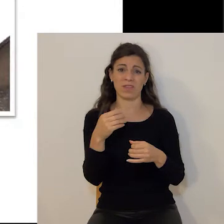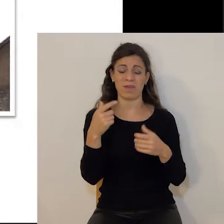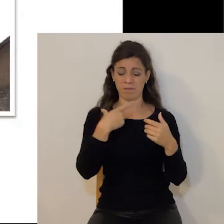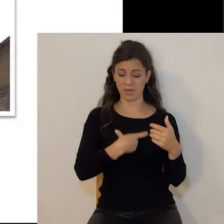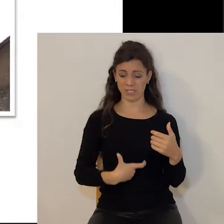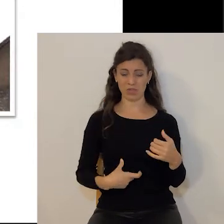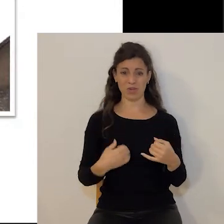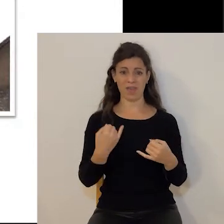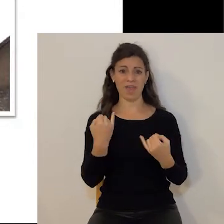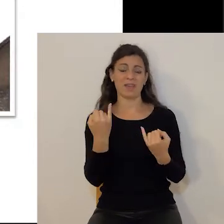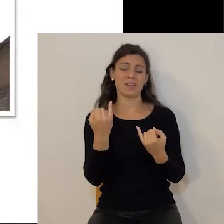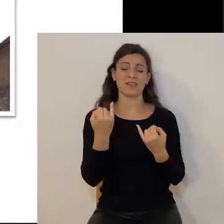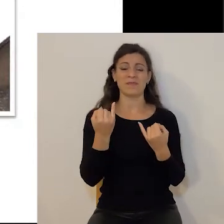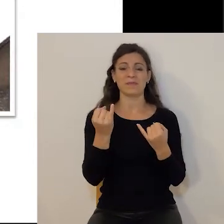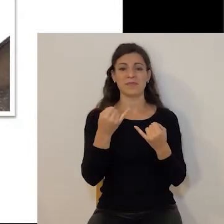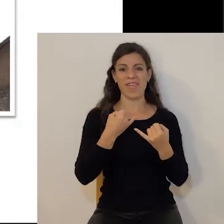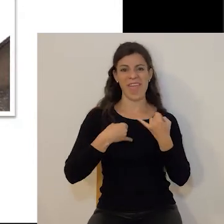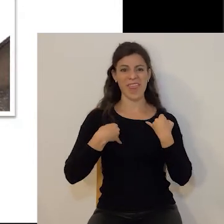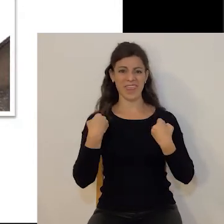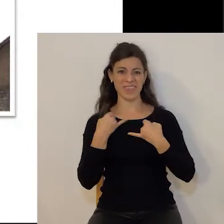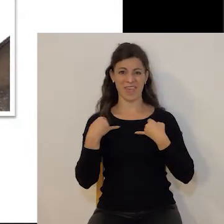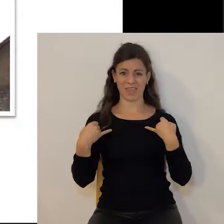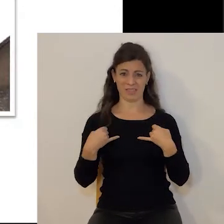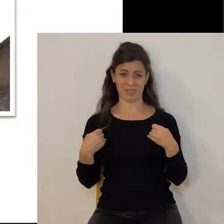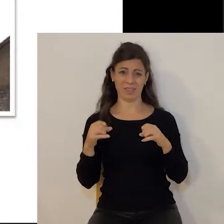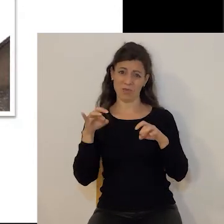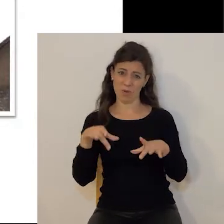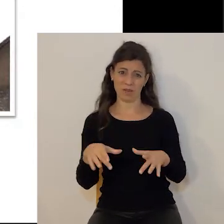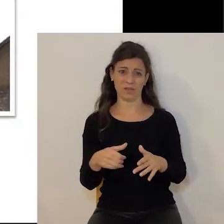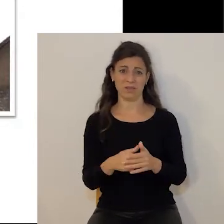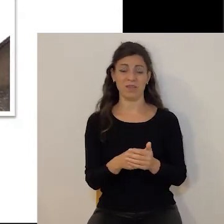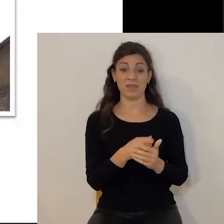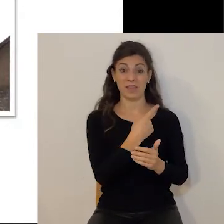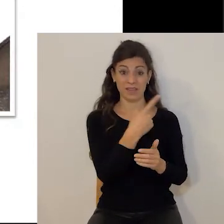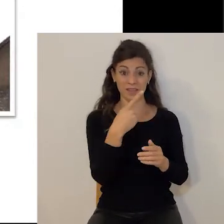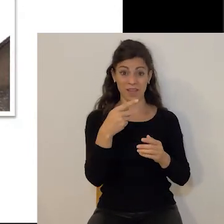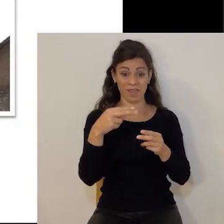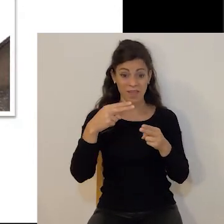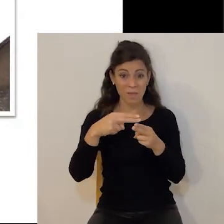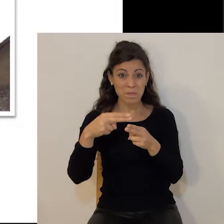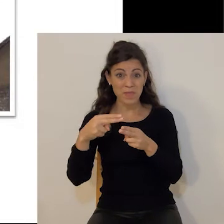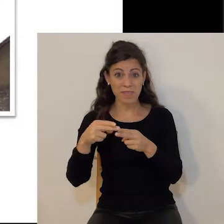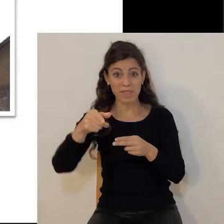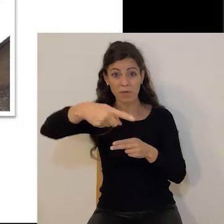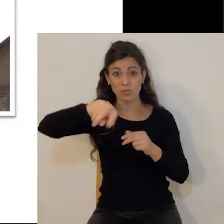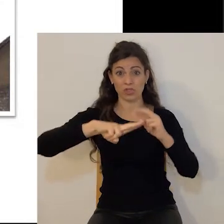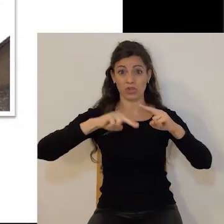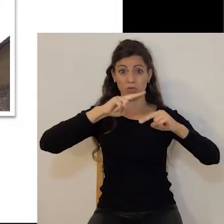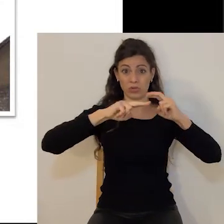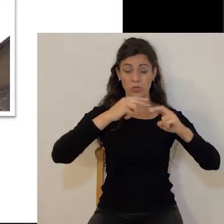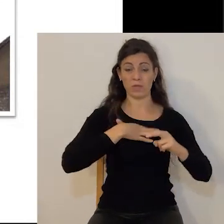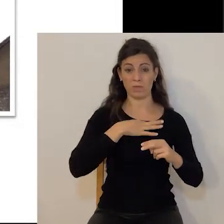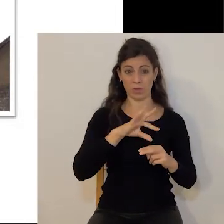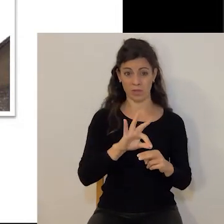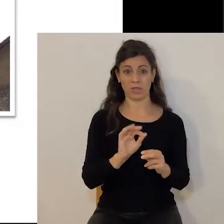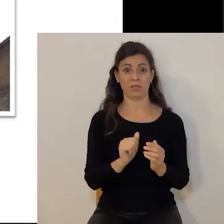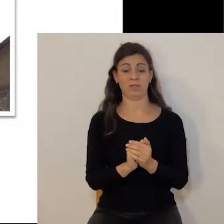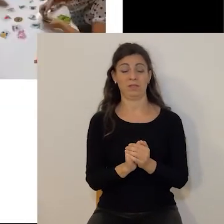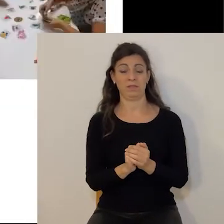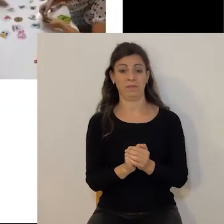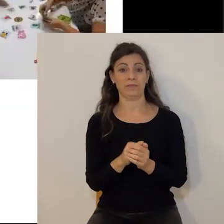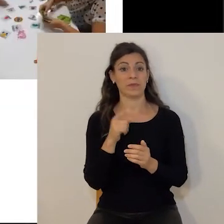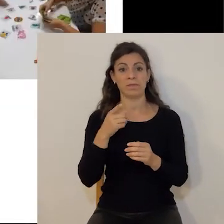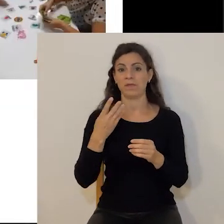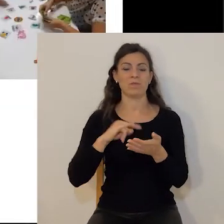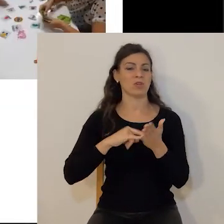decimos eso, pero luego decimos, y cada piececita podéis construir, podéis aportar y construir. Bueno, esta